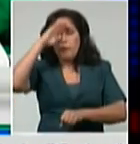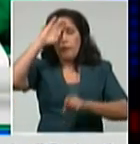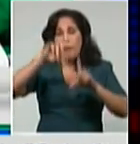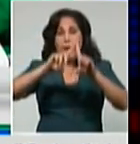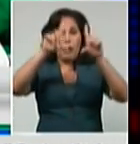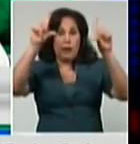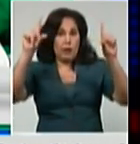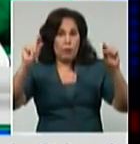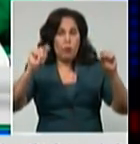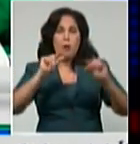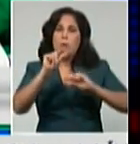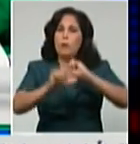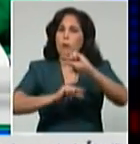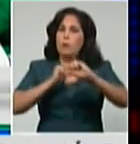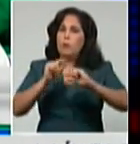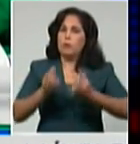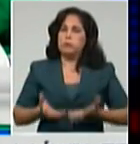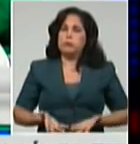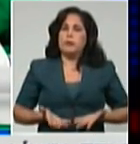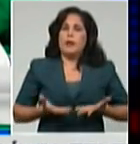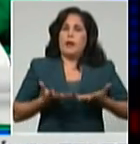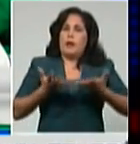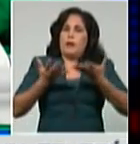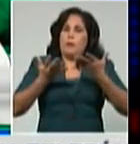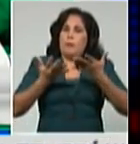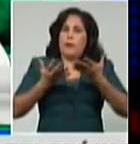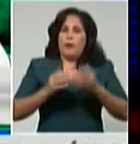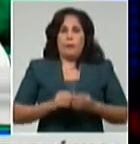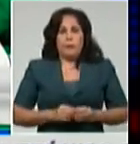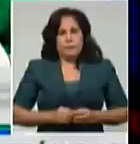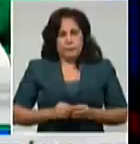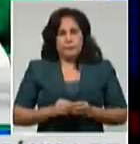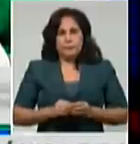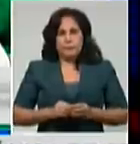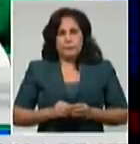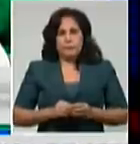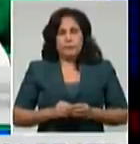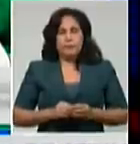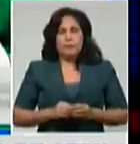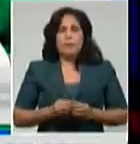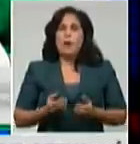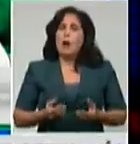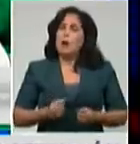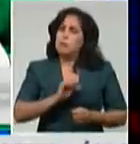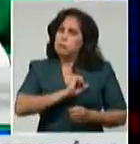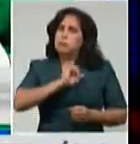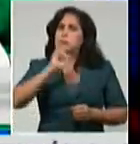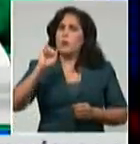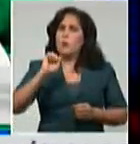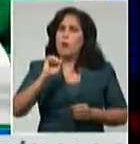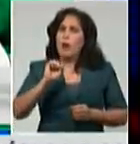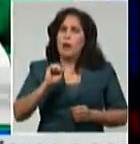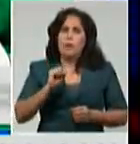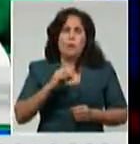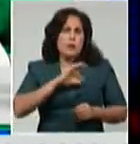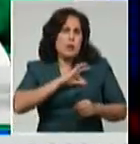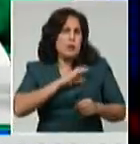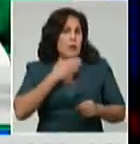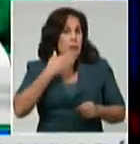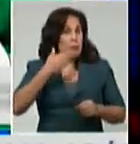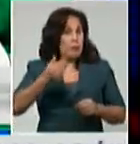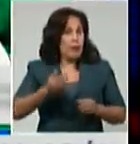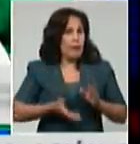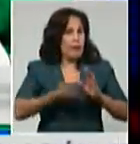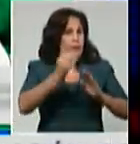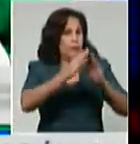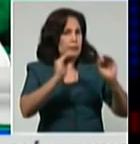han recuperado de la enfermedad, que han logrado salir de esta situación y en estos